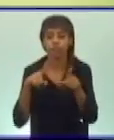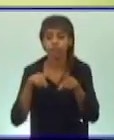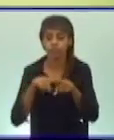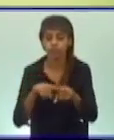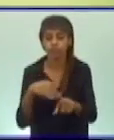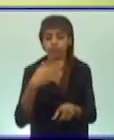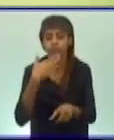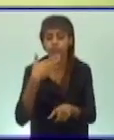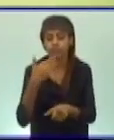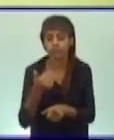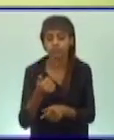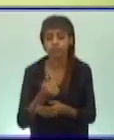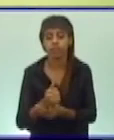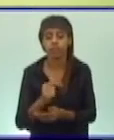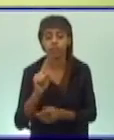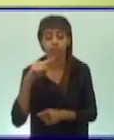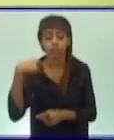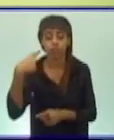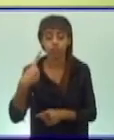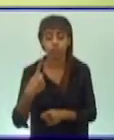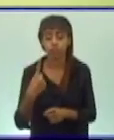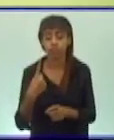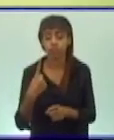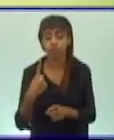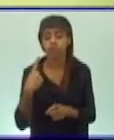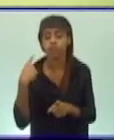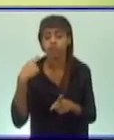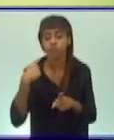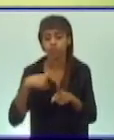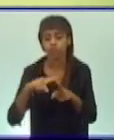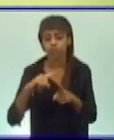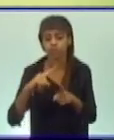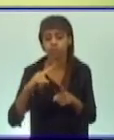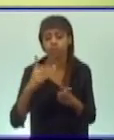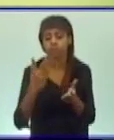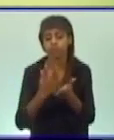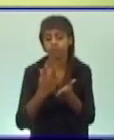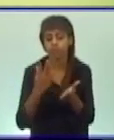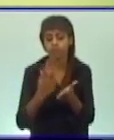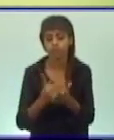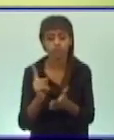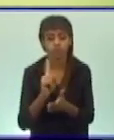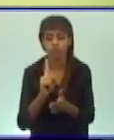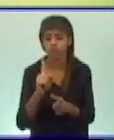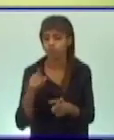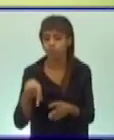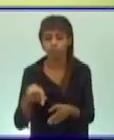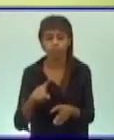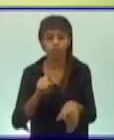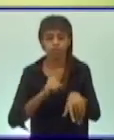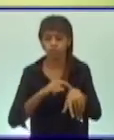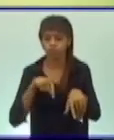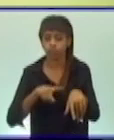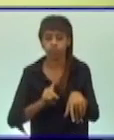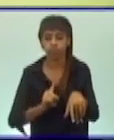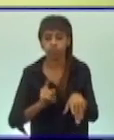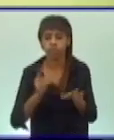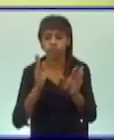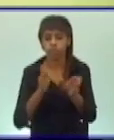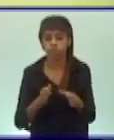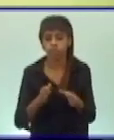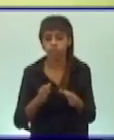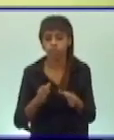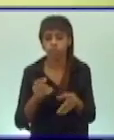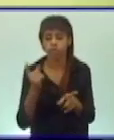bienestar. Nos veremos entonces en un próximo encuentro que ya no sería en este horario. Se mantiene